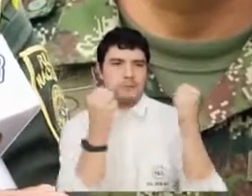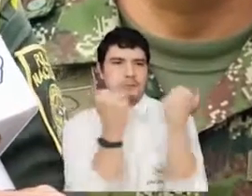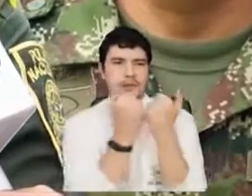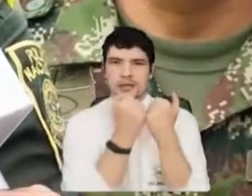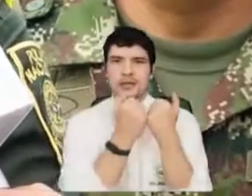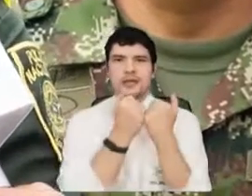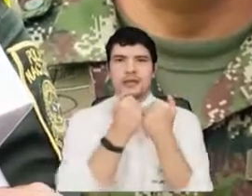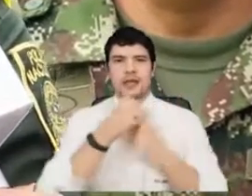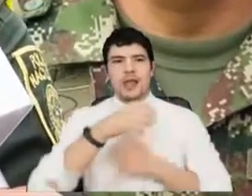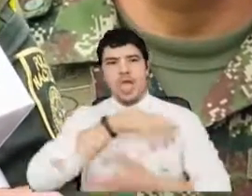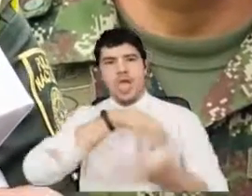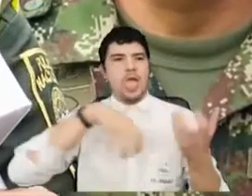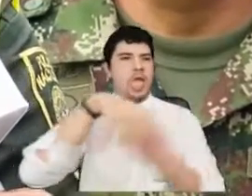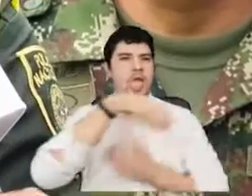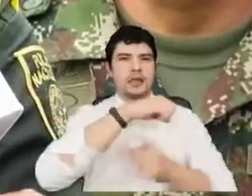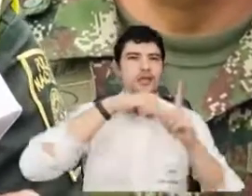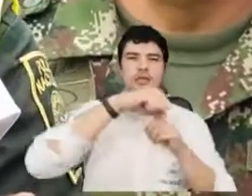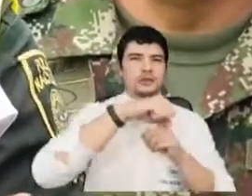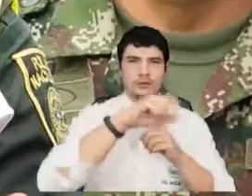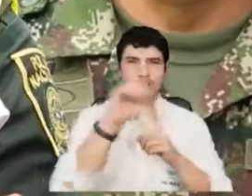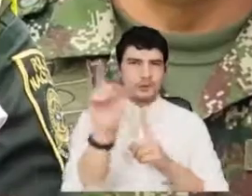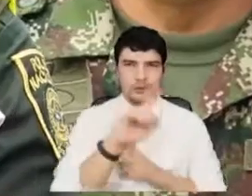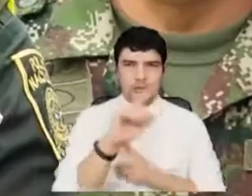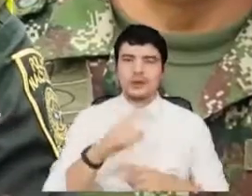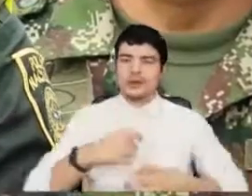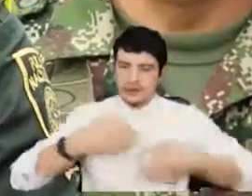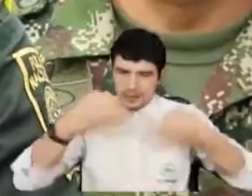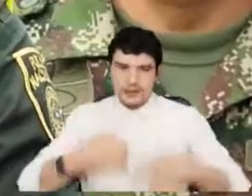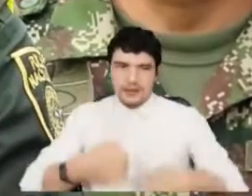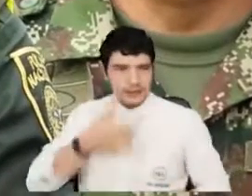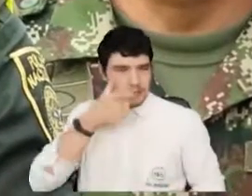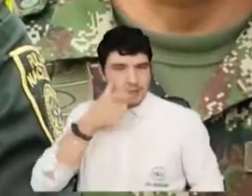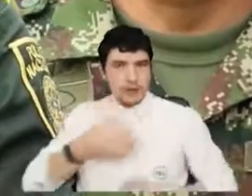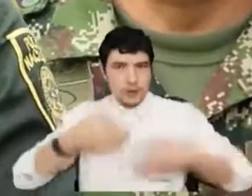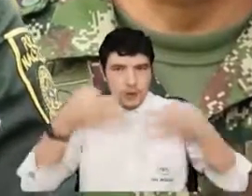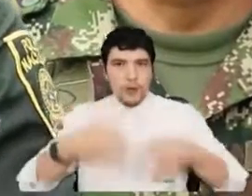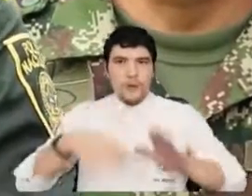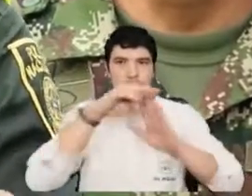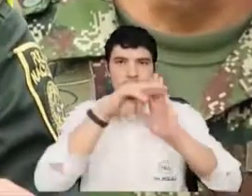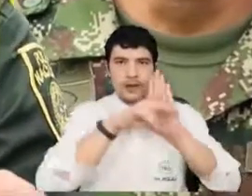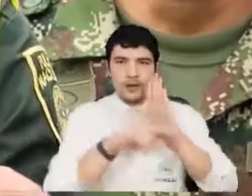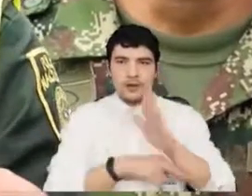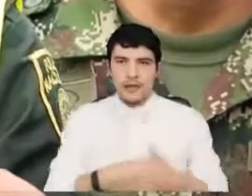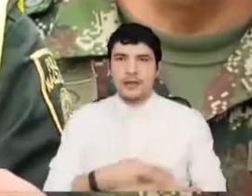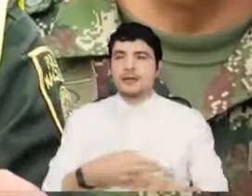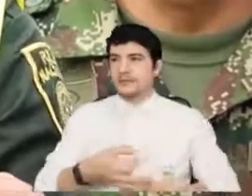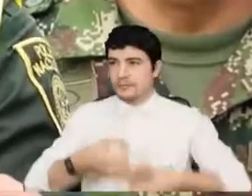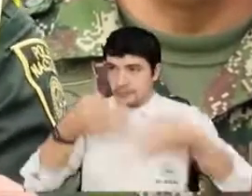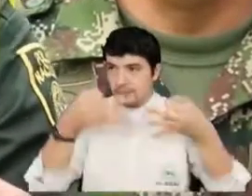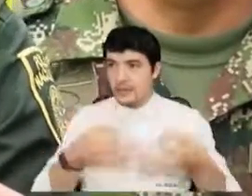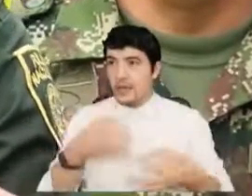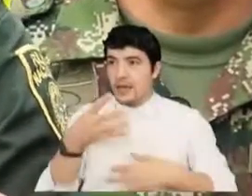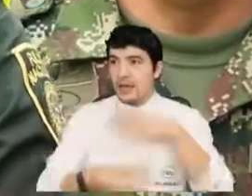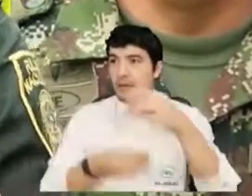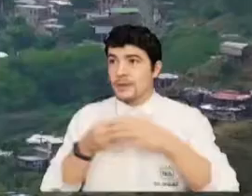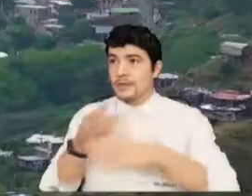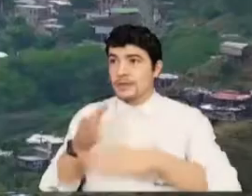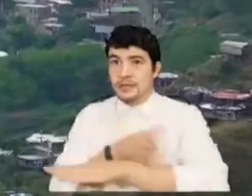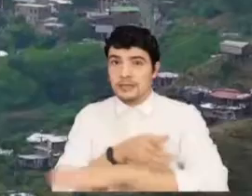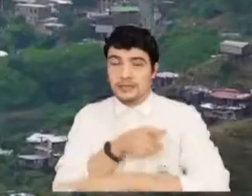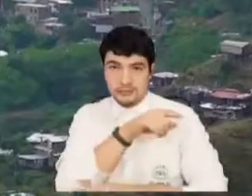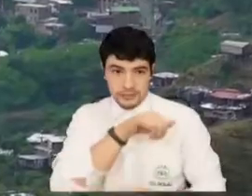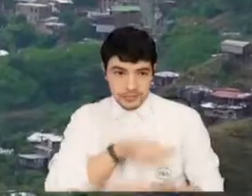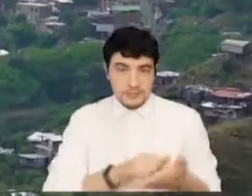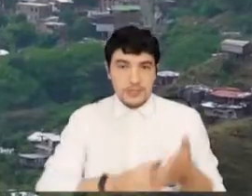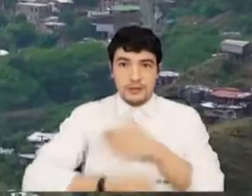a seguir imponiendo el cumplimiento de la medida de aislamiento preventivo obligatorio, teniendo en cuenta que esta aún continúa.